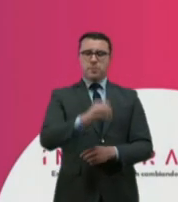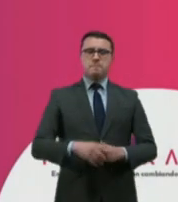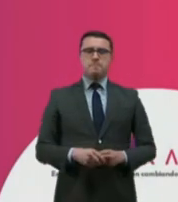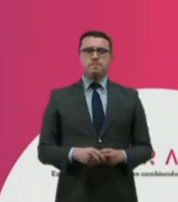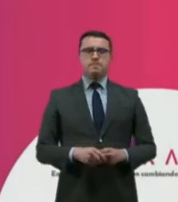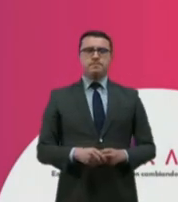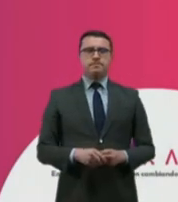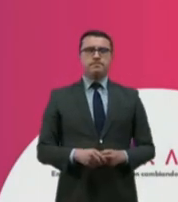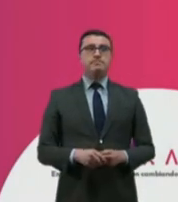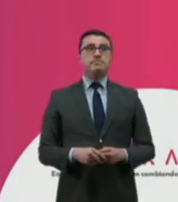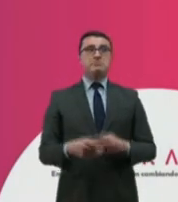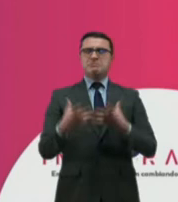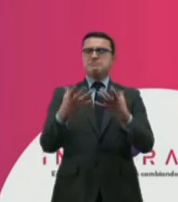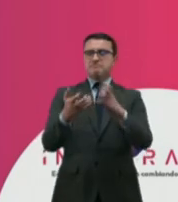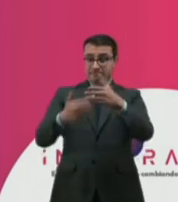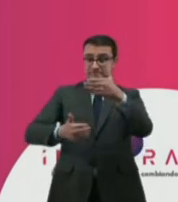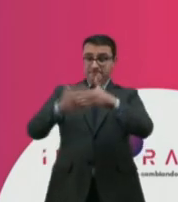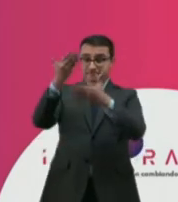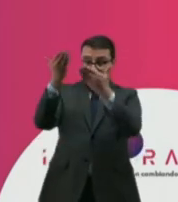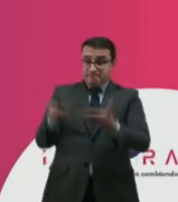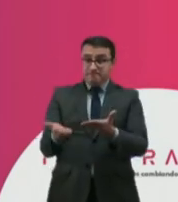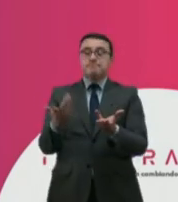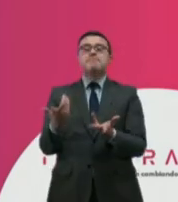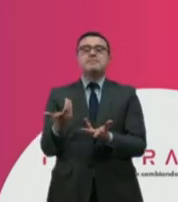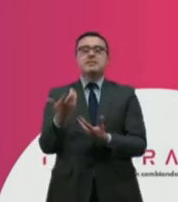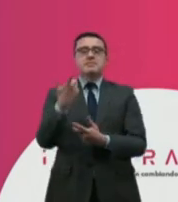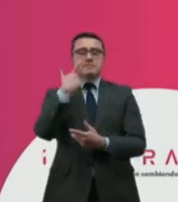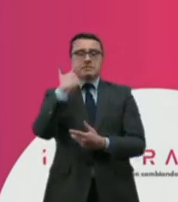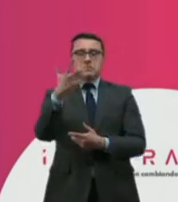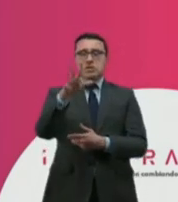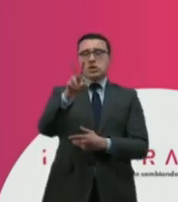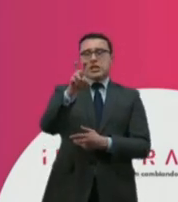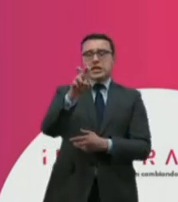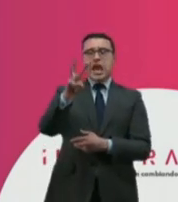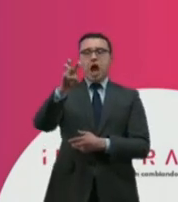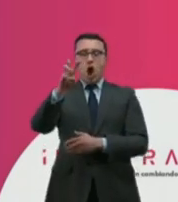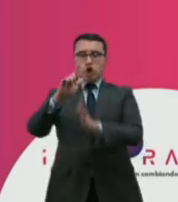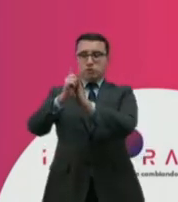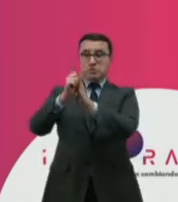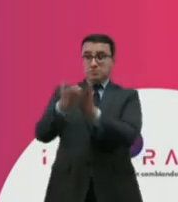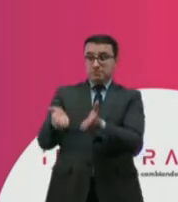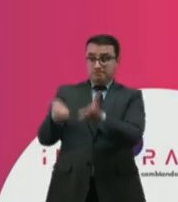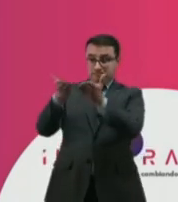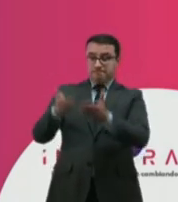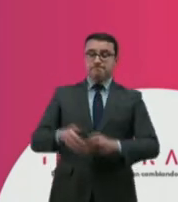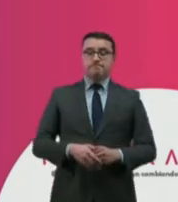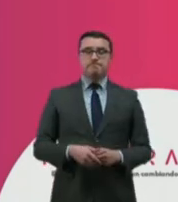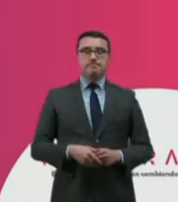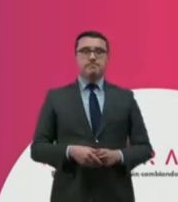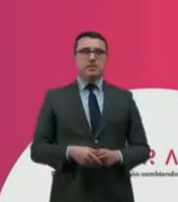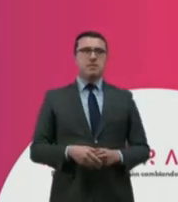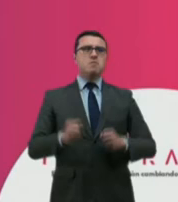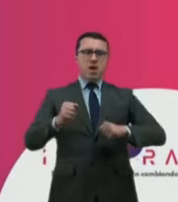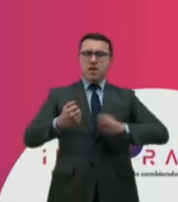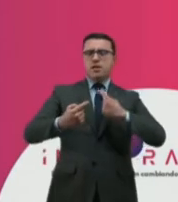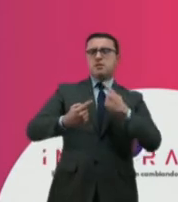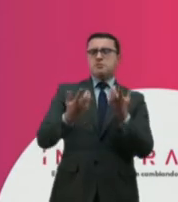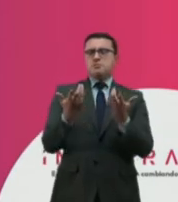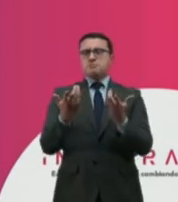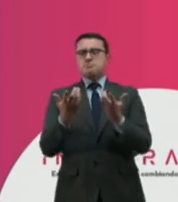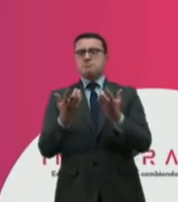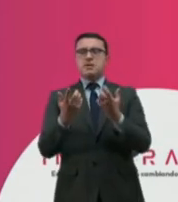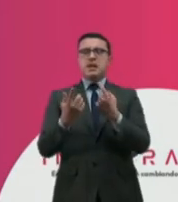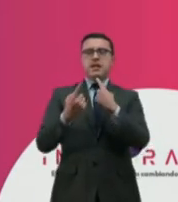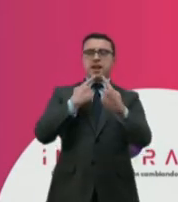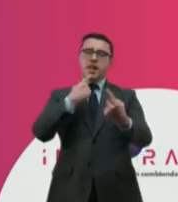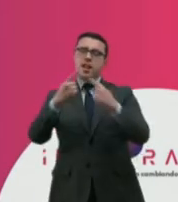Entonces, si quieres, Hernando, arranca tú. Tienes unos 7 u 8 minutos, Alejo. Y pueden tener como un